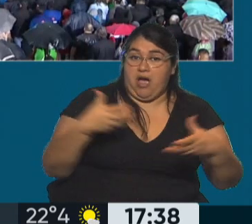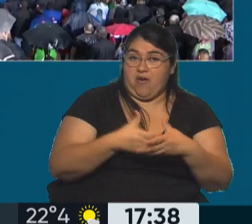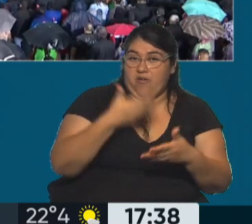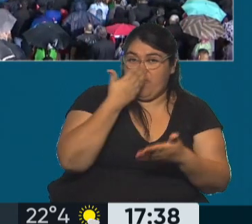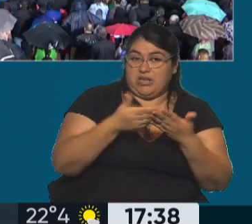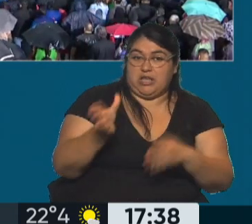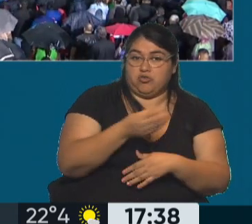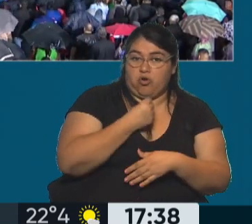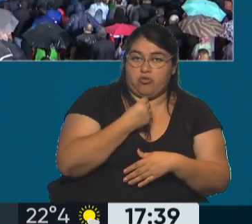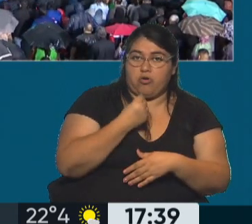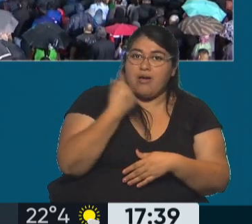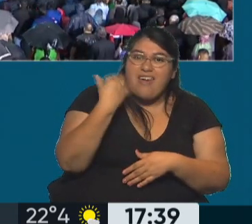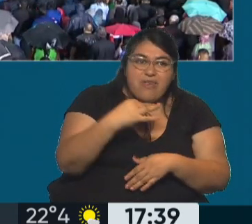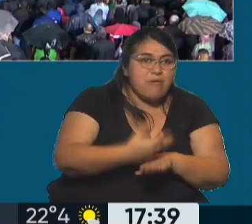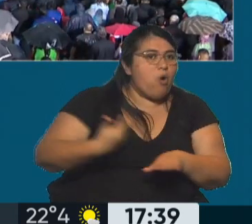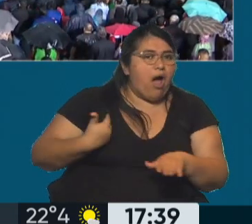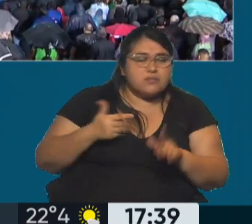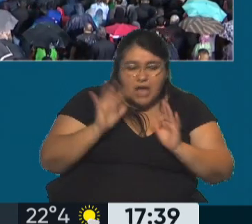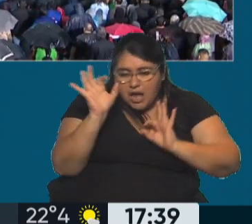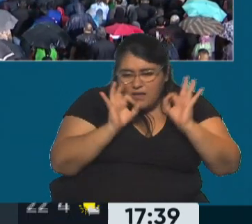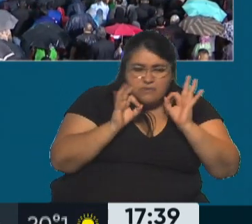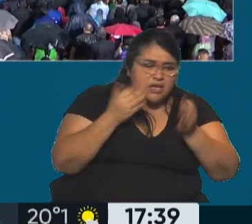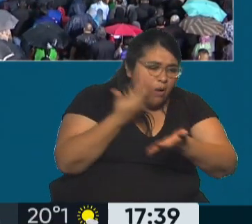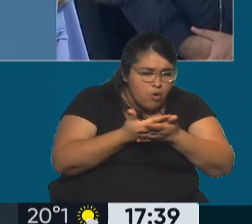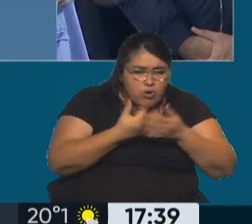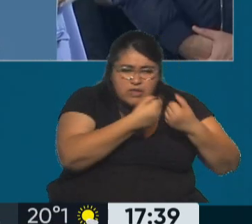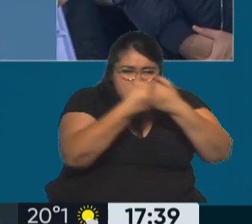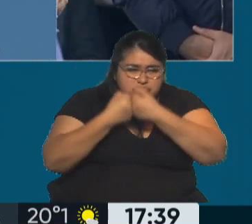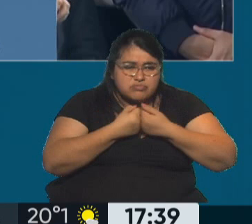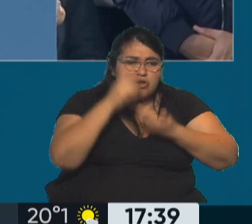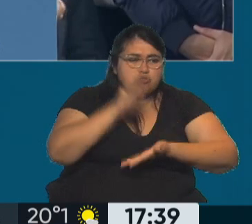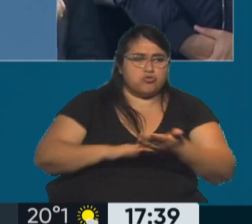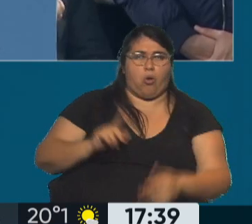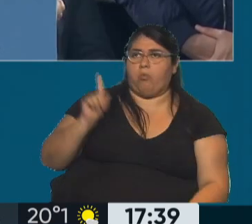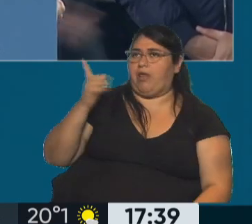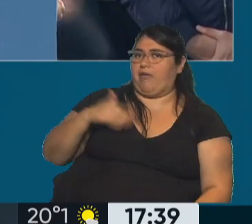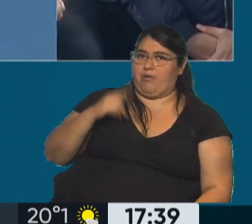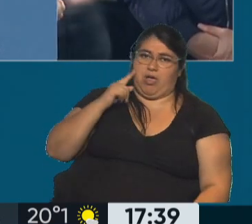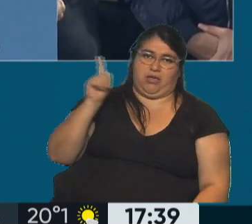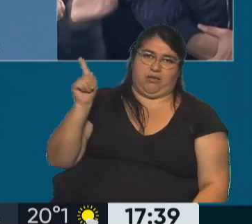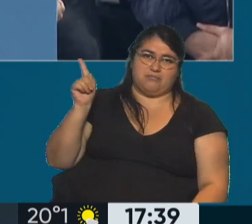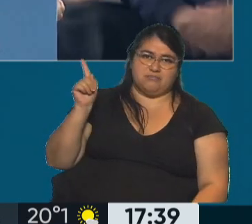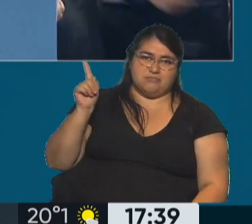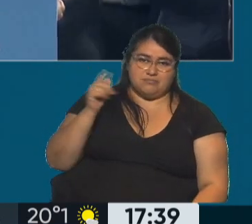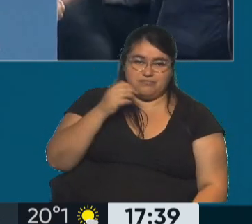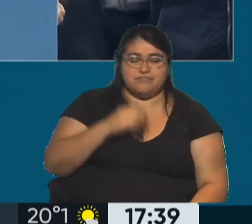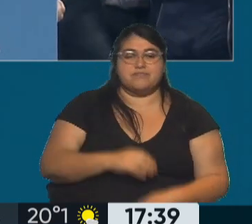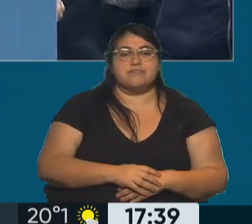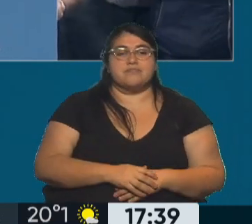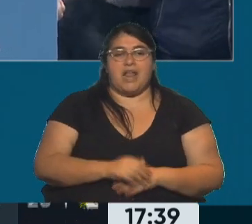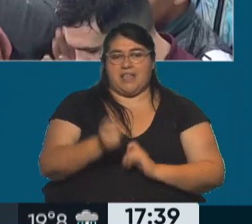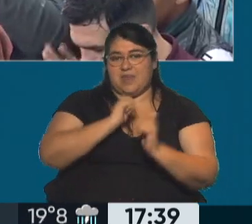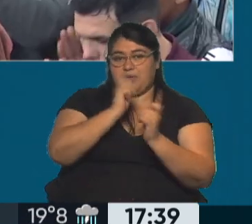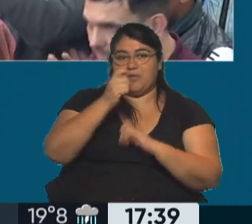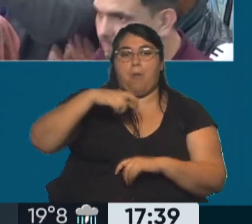año si no lo hacemos habiéndonos puesto de acuerdo con respecto a qué vamos a hacer con el Fondo Monetario de acá para adelante. ¿Logramos entrevistar, Yara? A